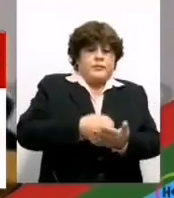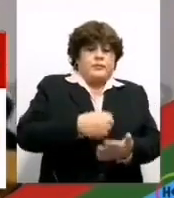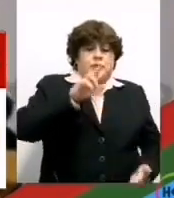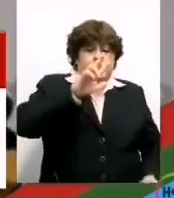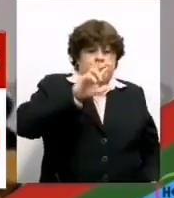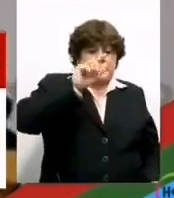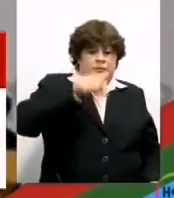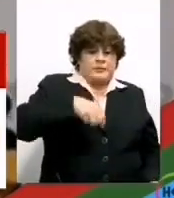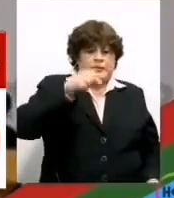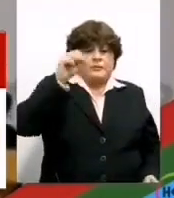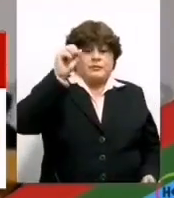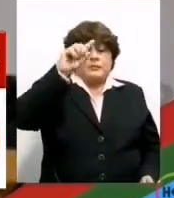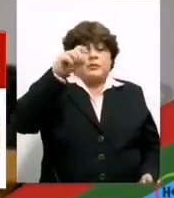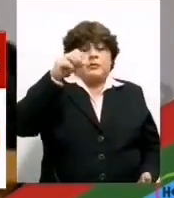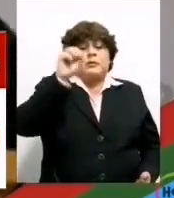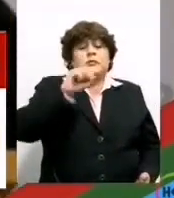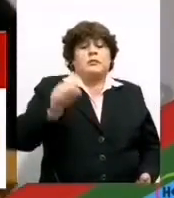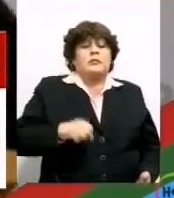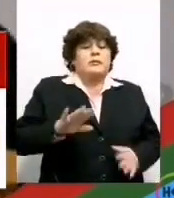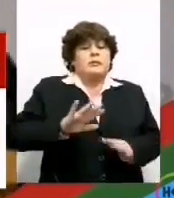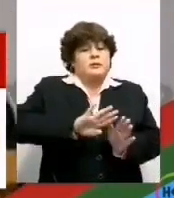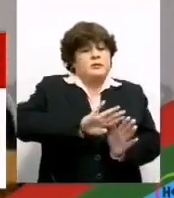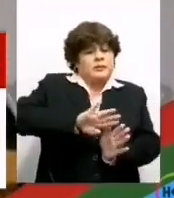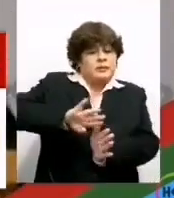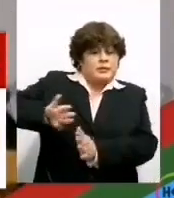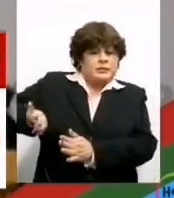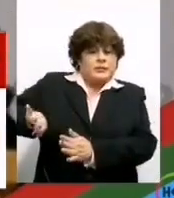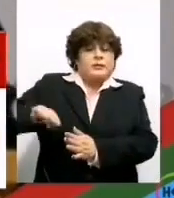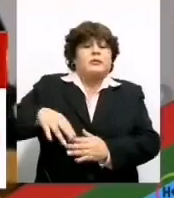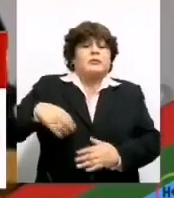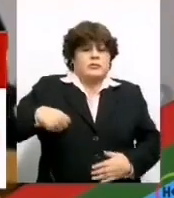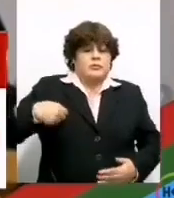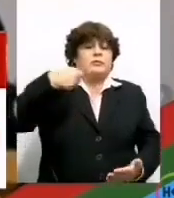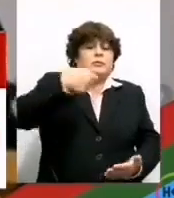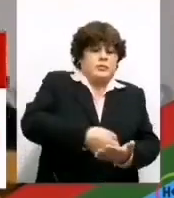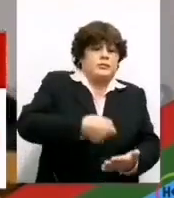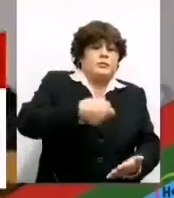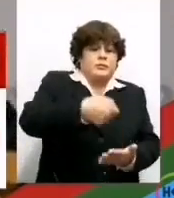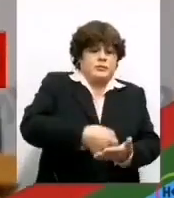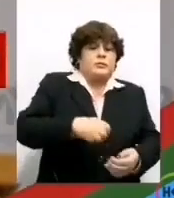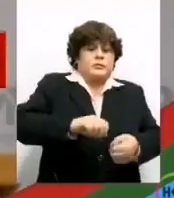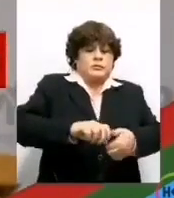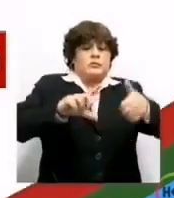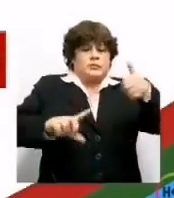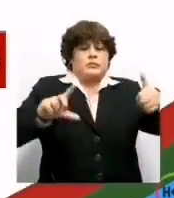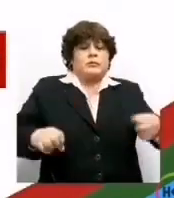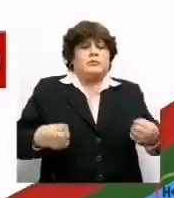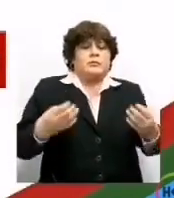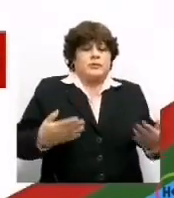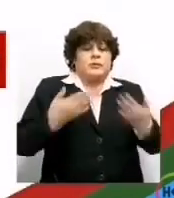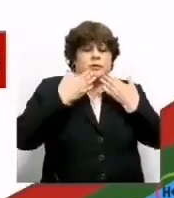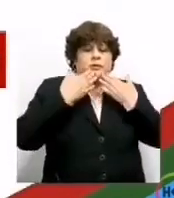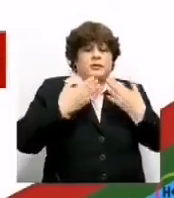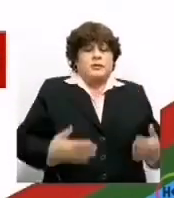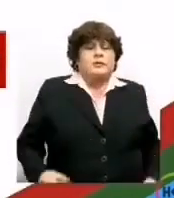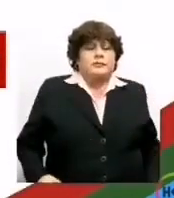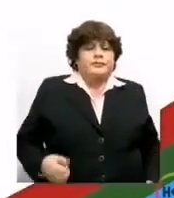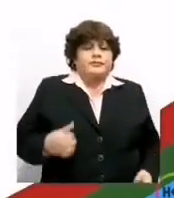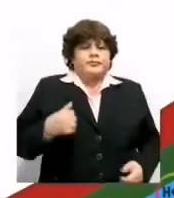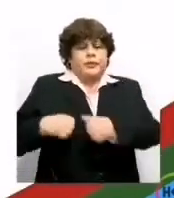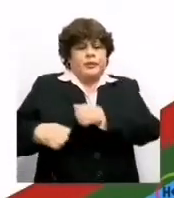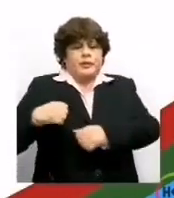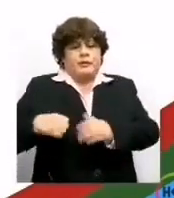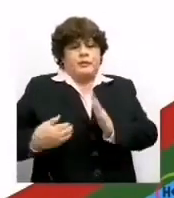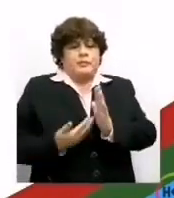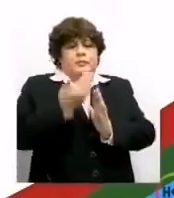los 3.000 millones de soles independientemente del versión Estatal vamos a invertir como género regional Muchas gracias señor candidato de Alianza